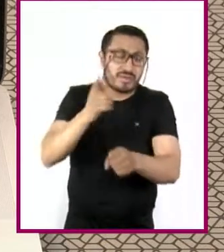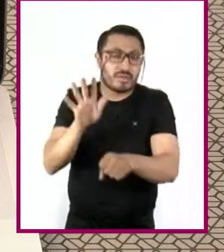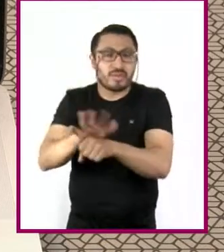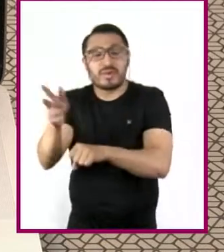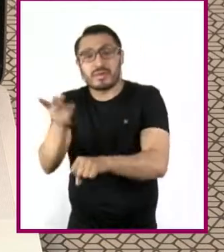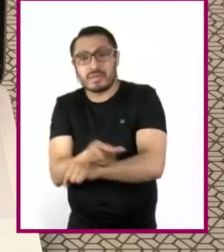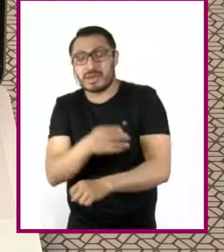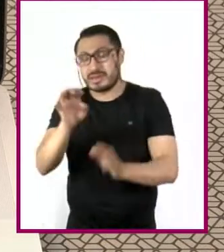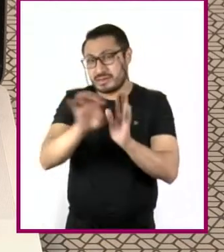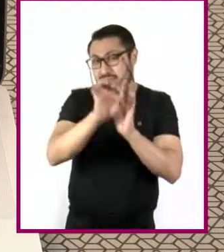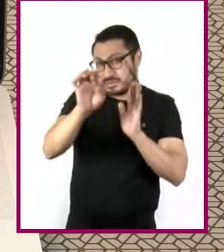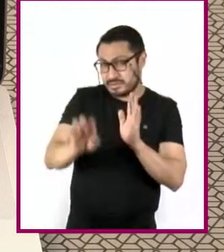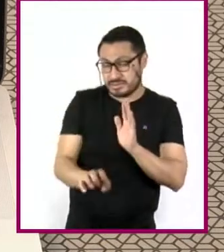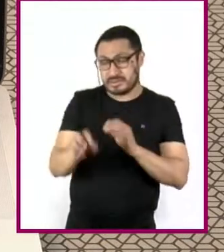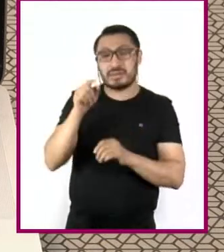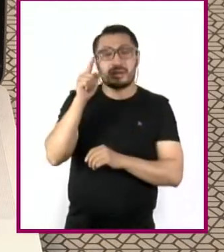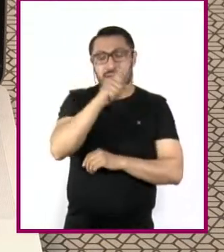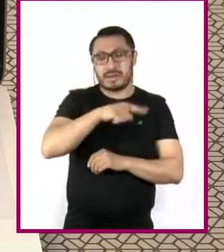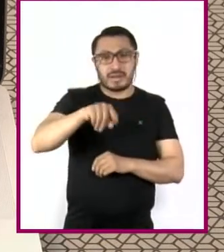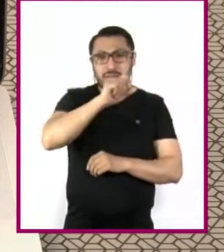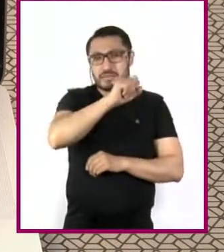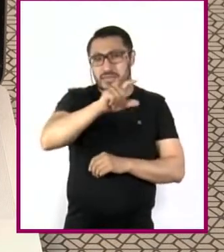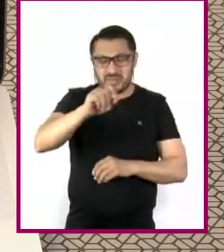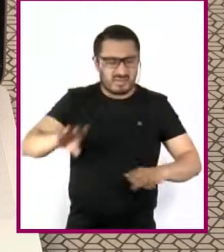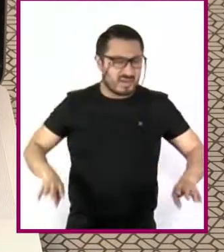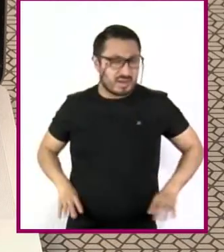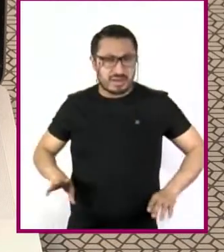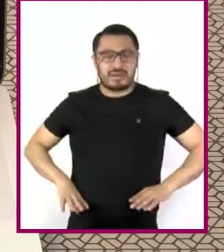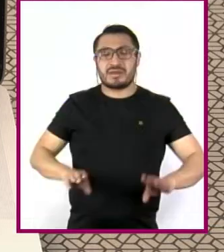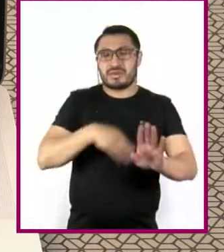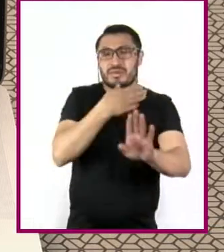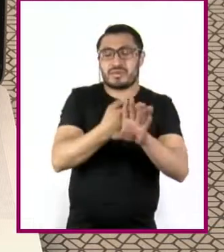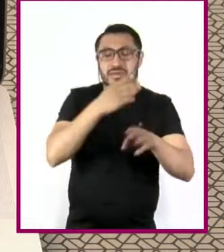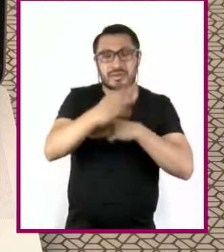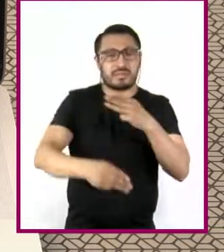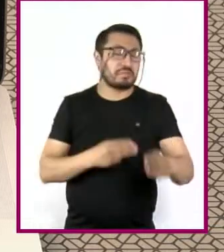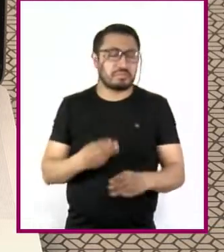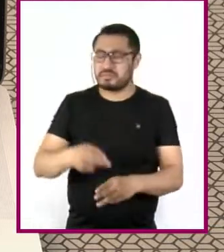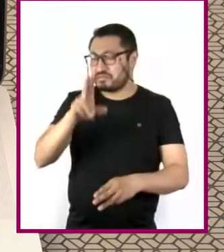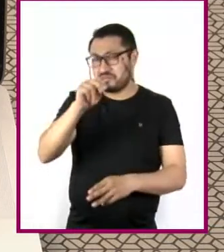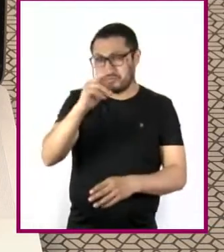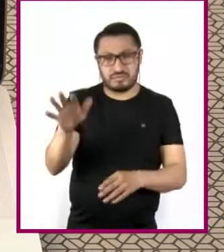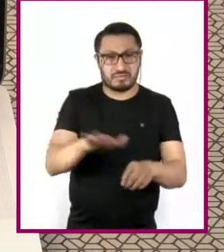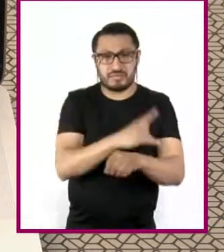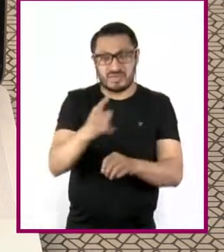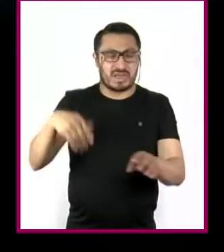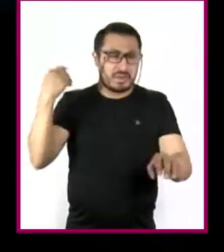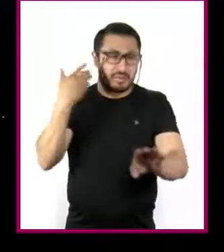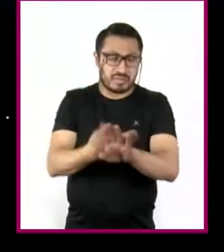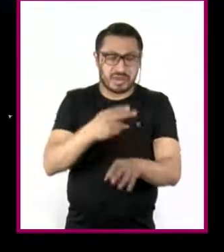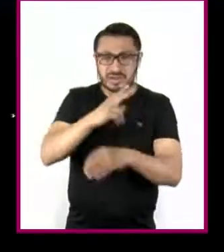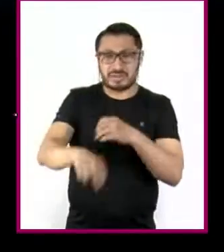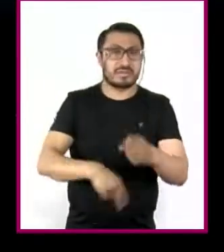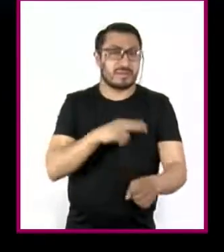Más por ellos mismos no afectan para nada ni la composición, ni son,